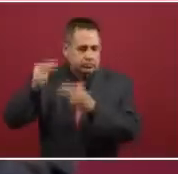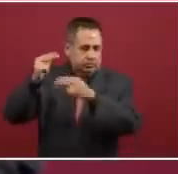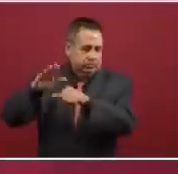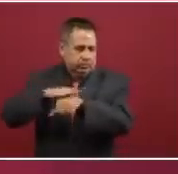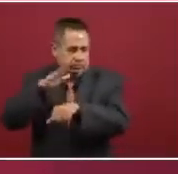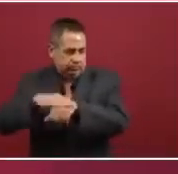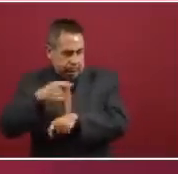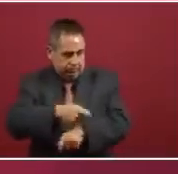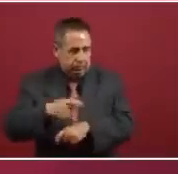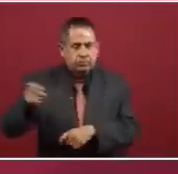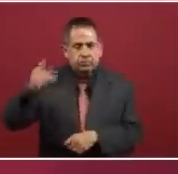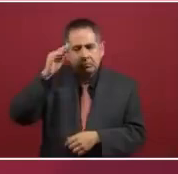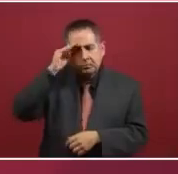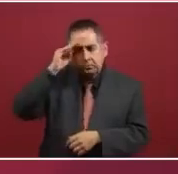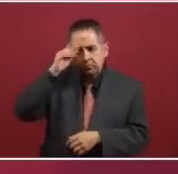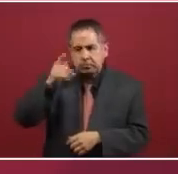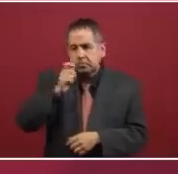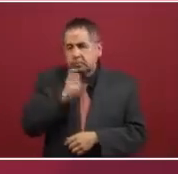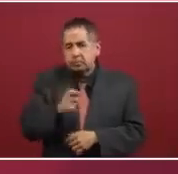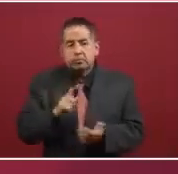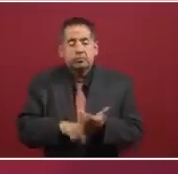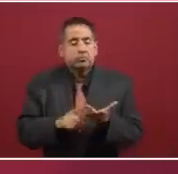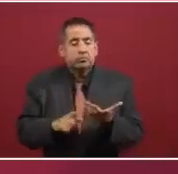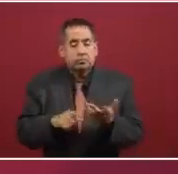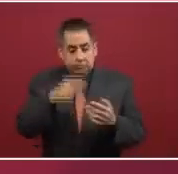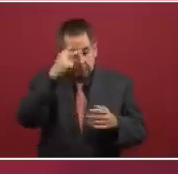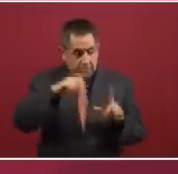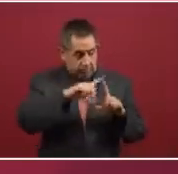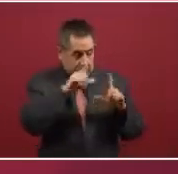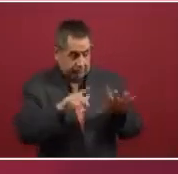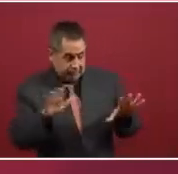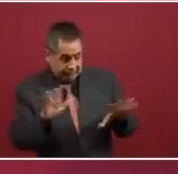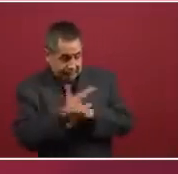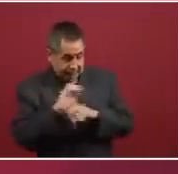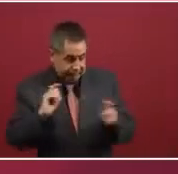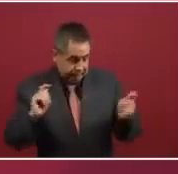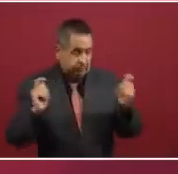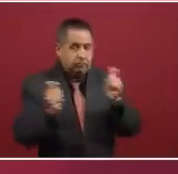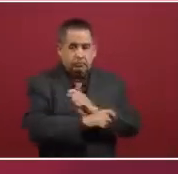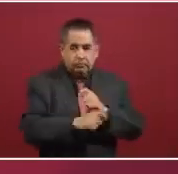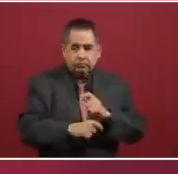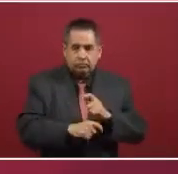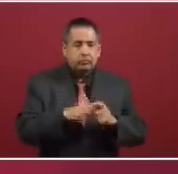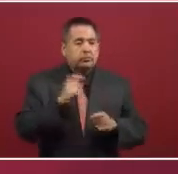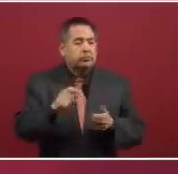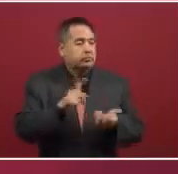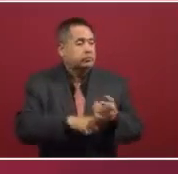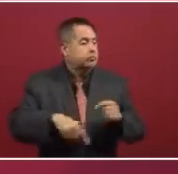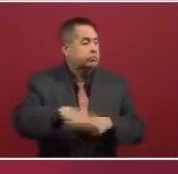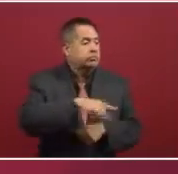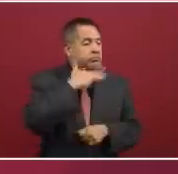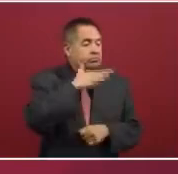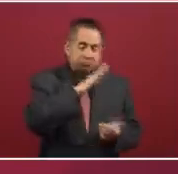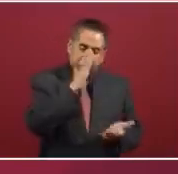que se produjo un cambio en México y que se iba a terminar con la